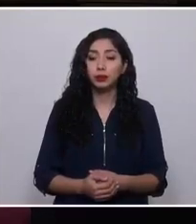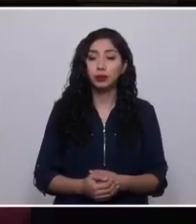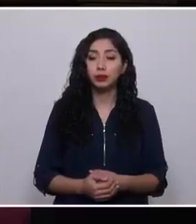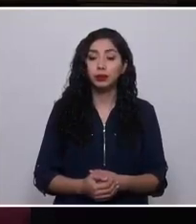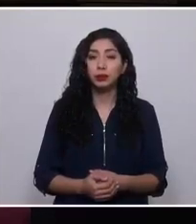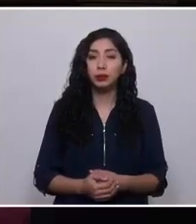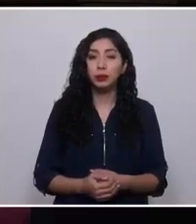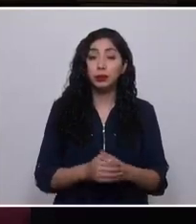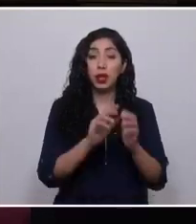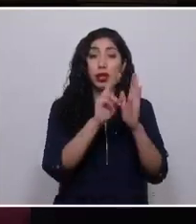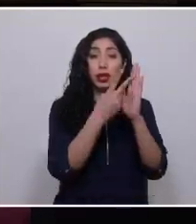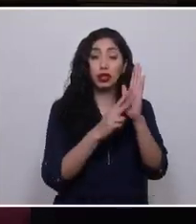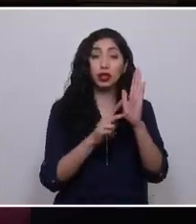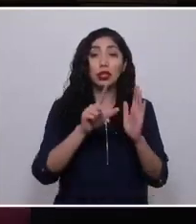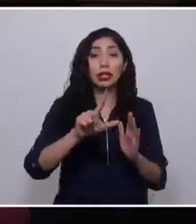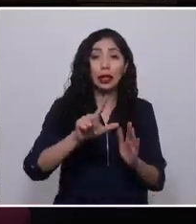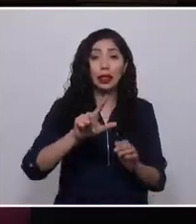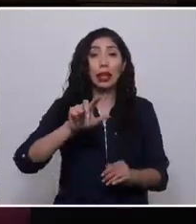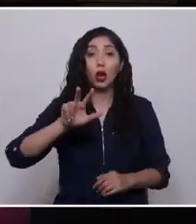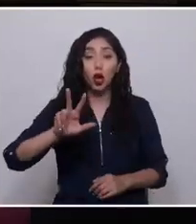las números 7 y 8